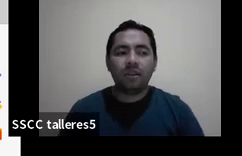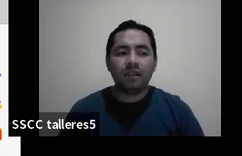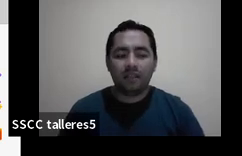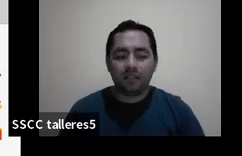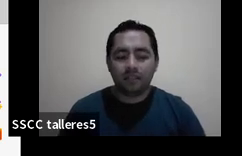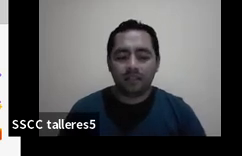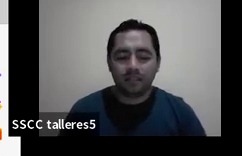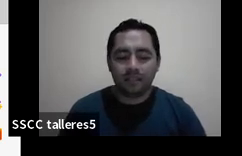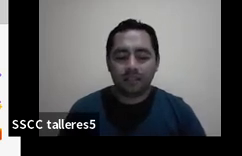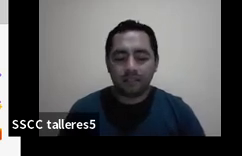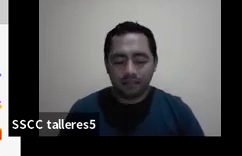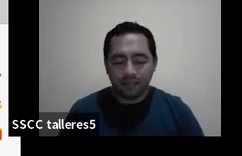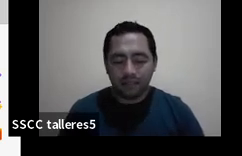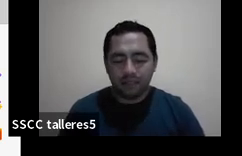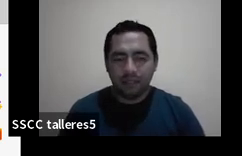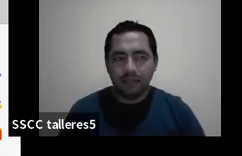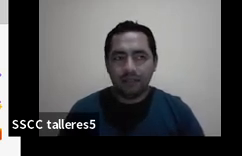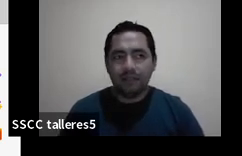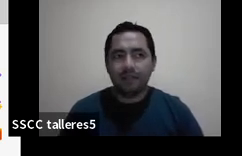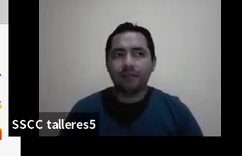eso es lo que